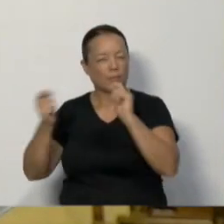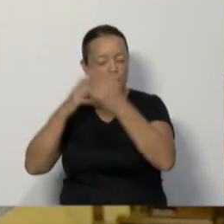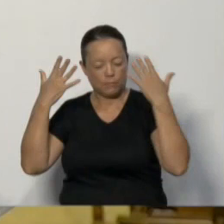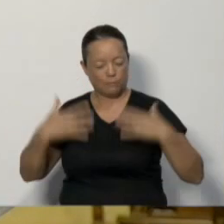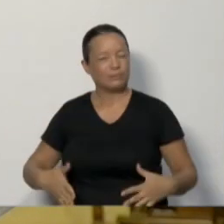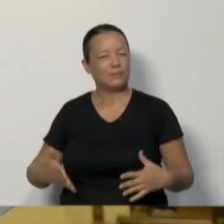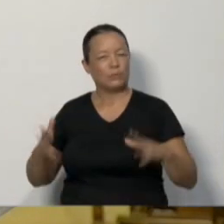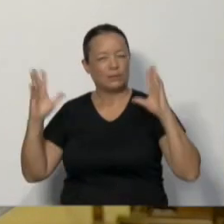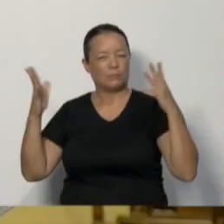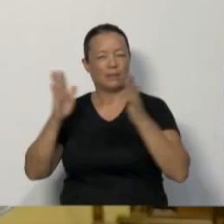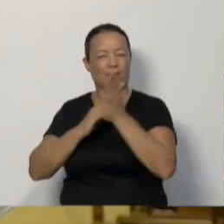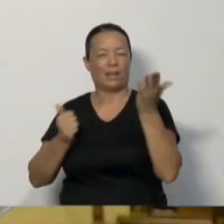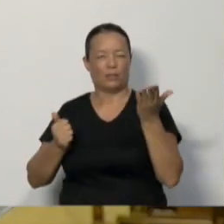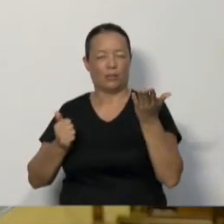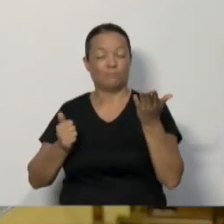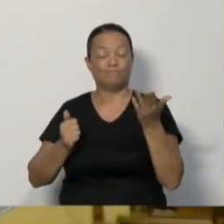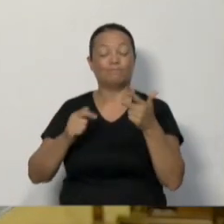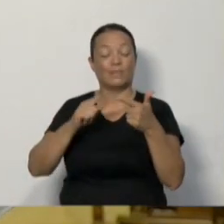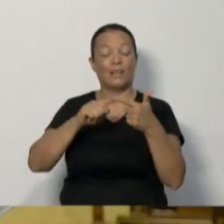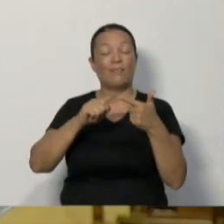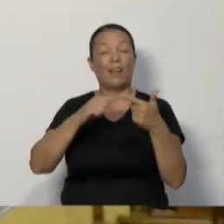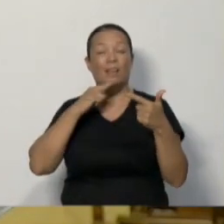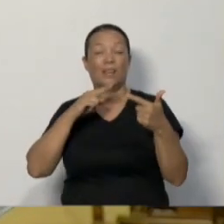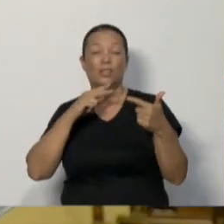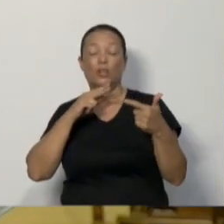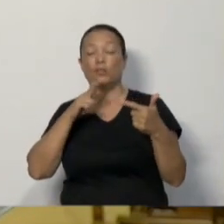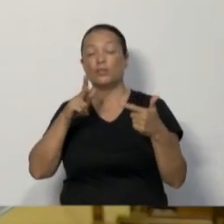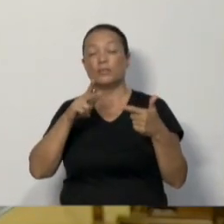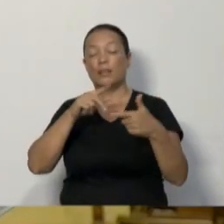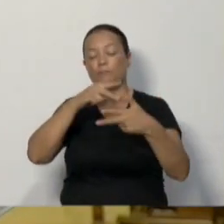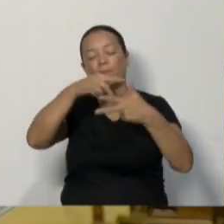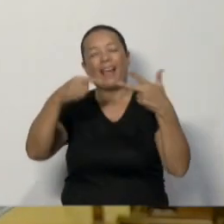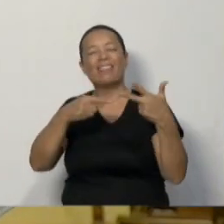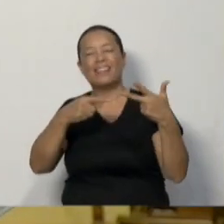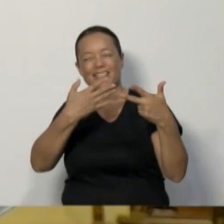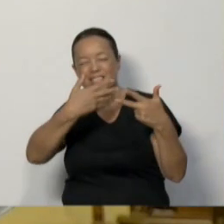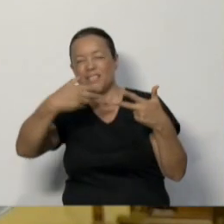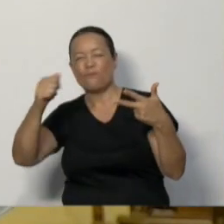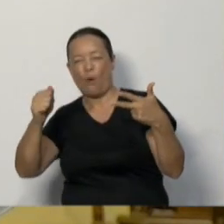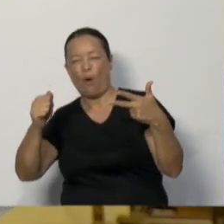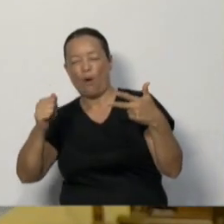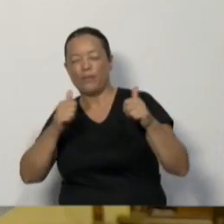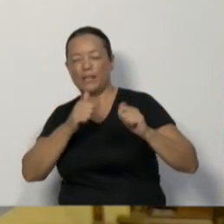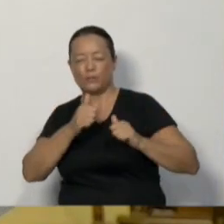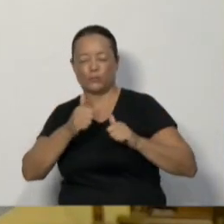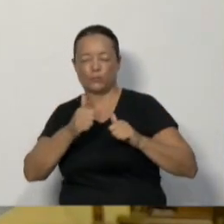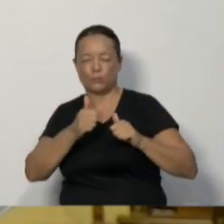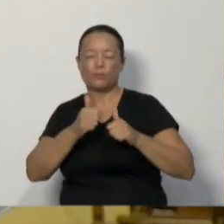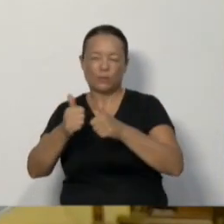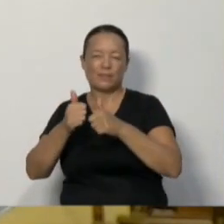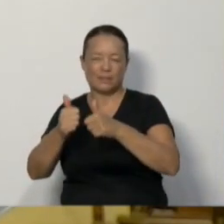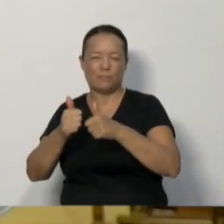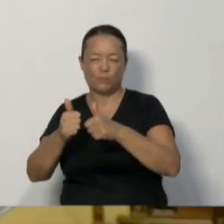Nos dice el Evangelio que Jesús llevó a tres de sus discípulos a un monte